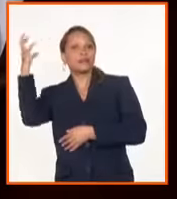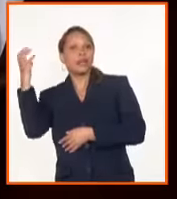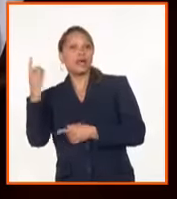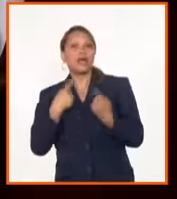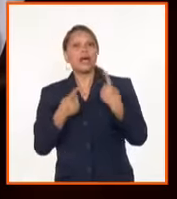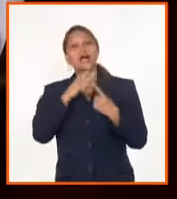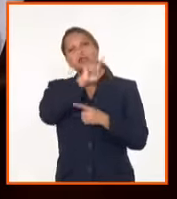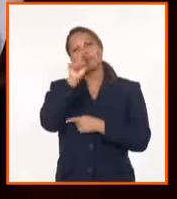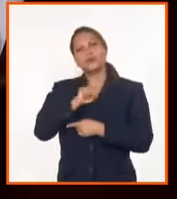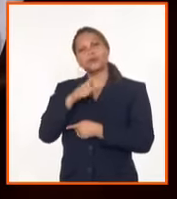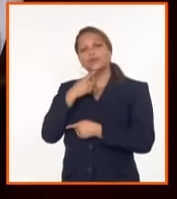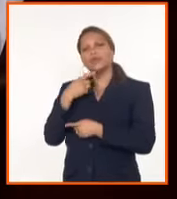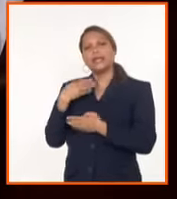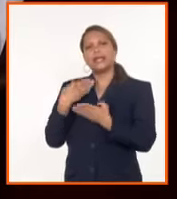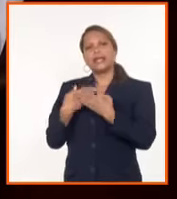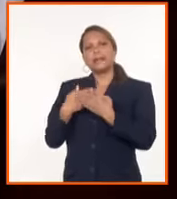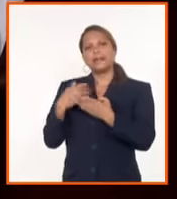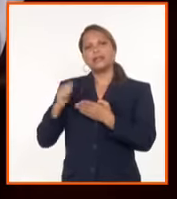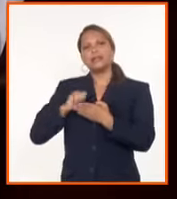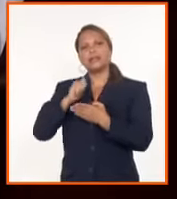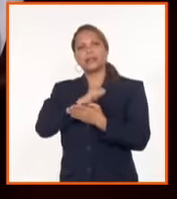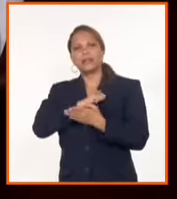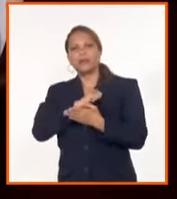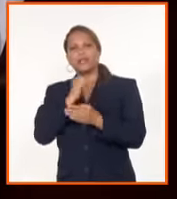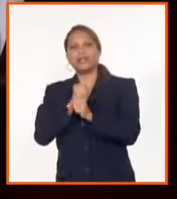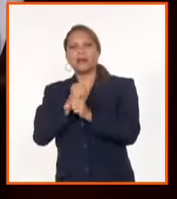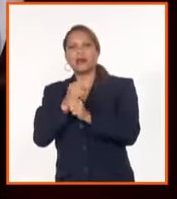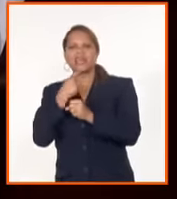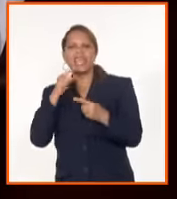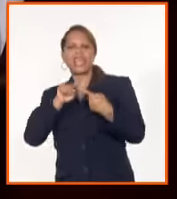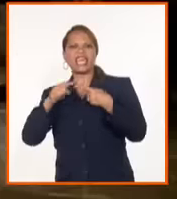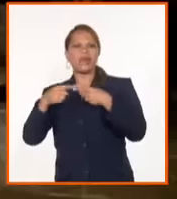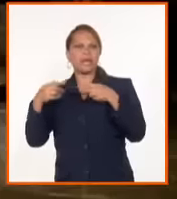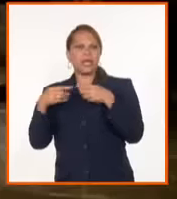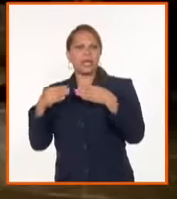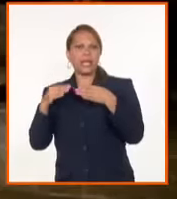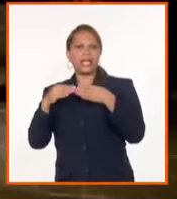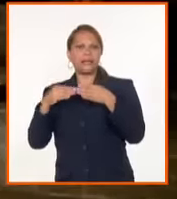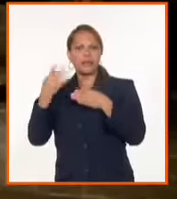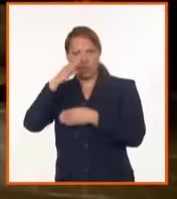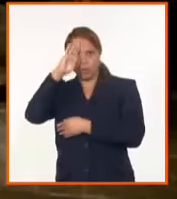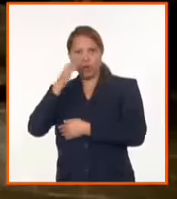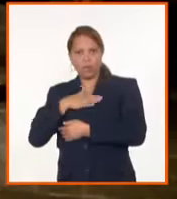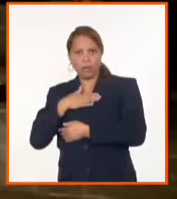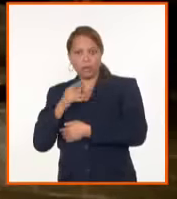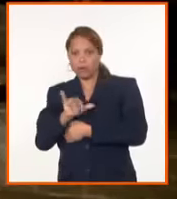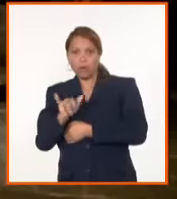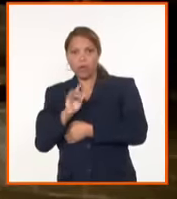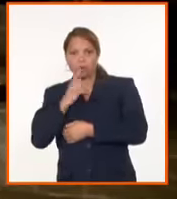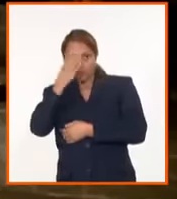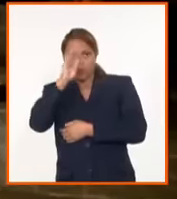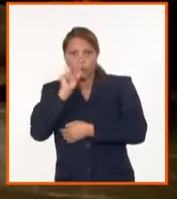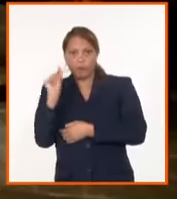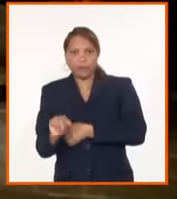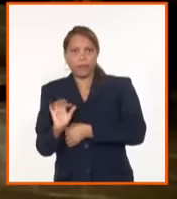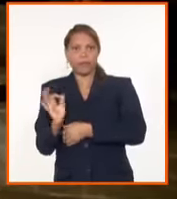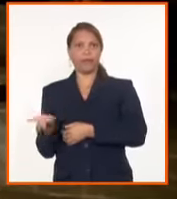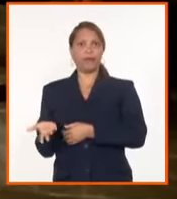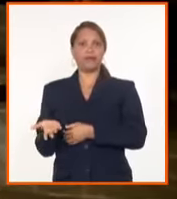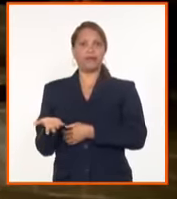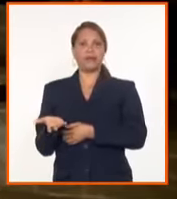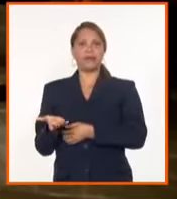en las MIPYMES? Son enemigos de Cuba. No son cubanas y cubanos, no son personas formadas en nuestra revolución.